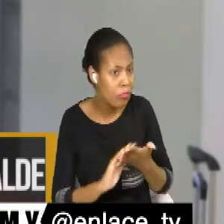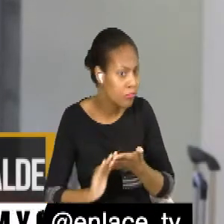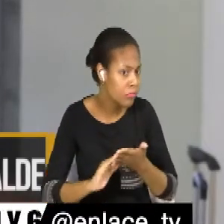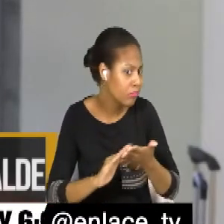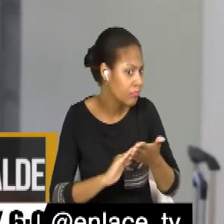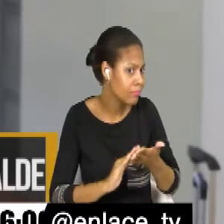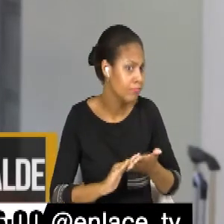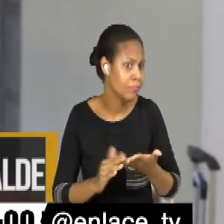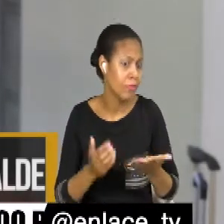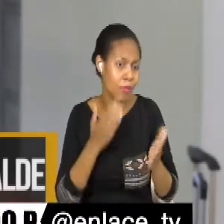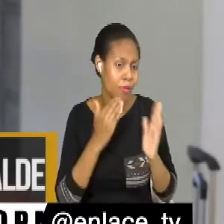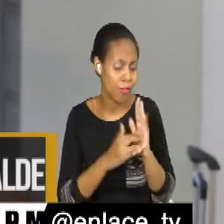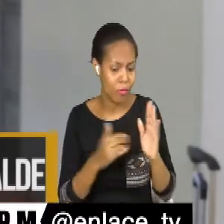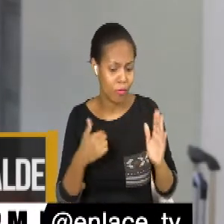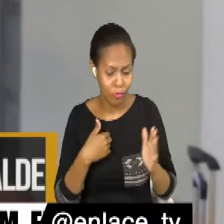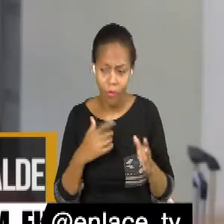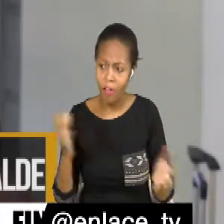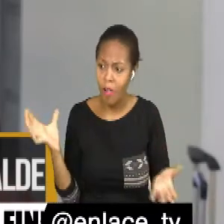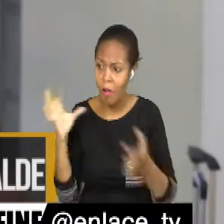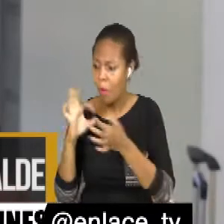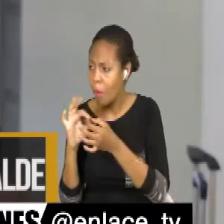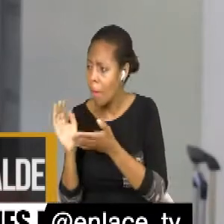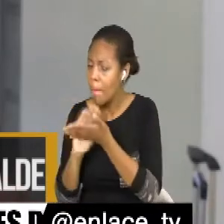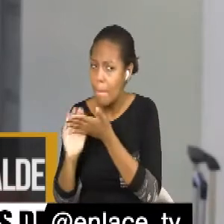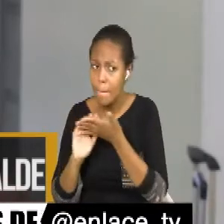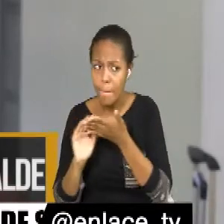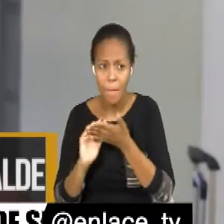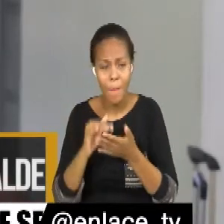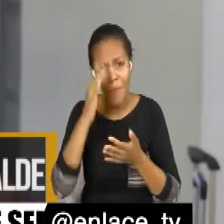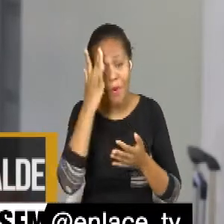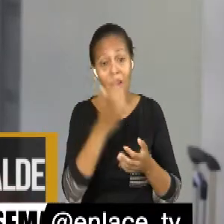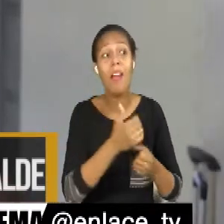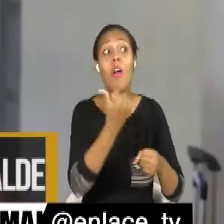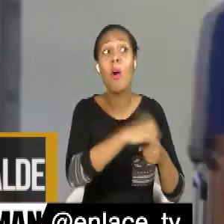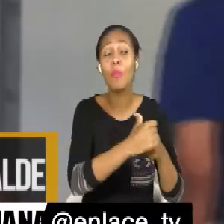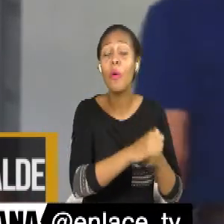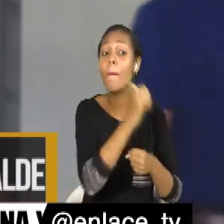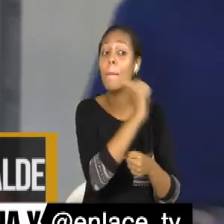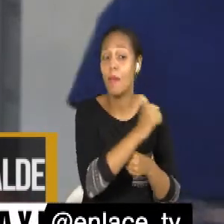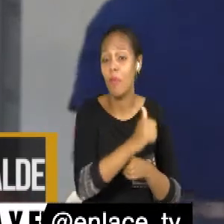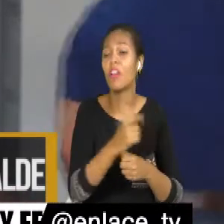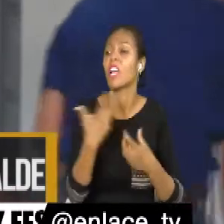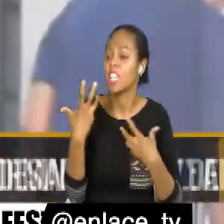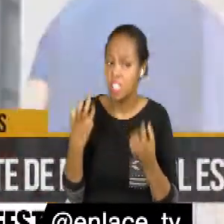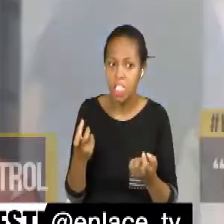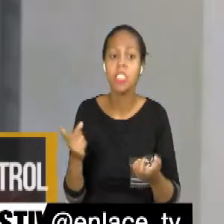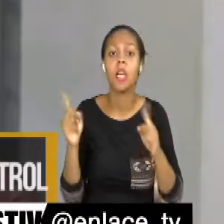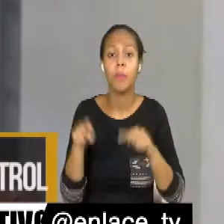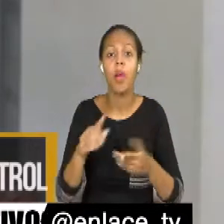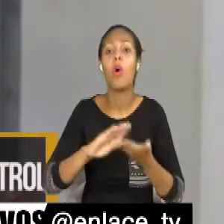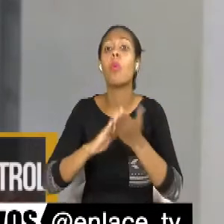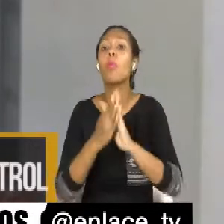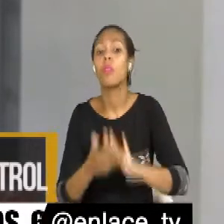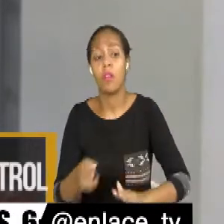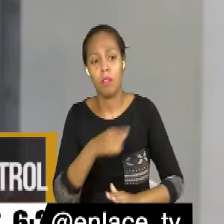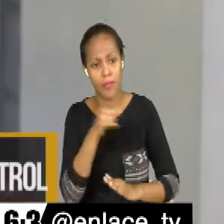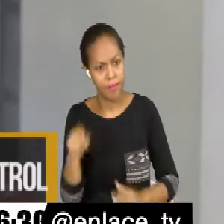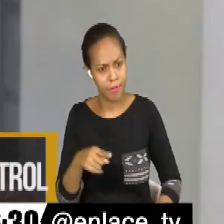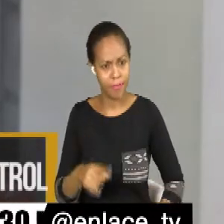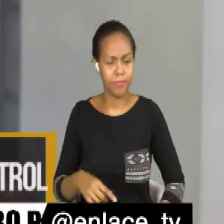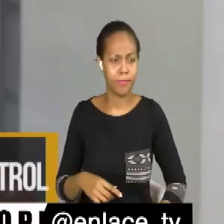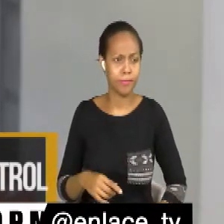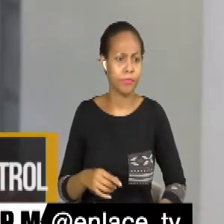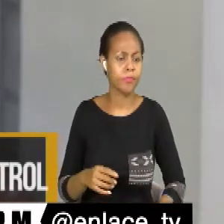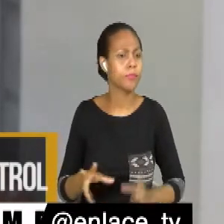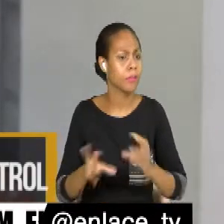estoy haciendo porque Ecopetrol la pidió, porque la pidió las comunidades, y que escuche las otras